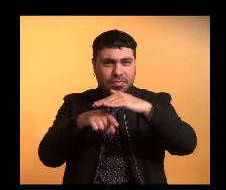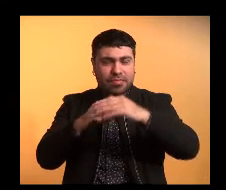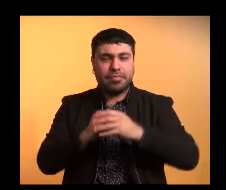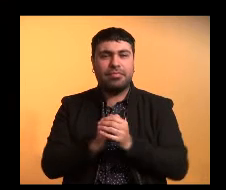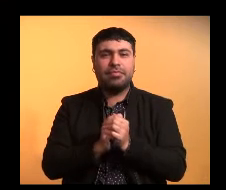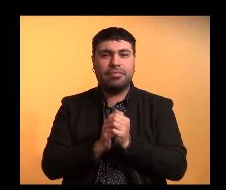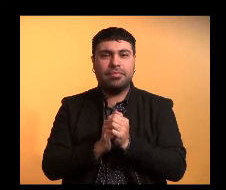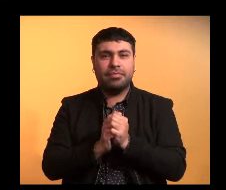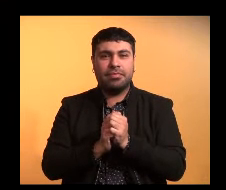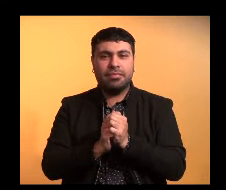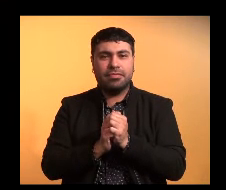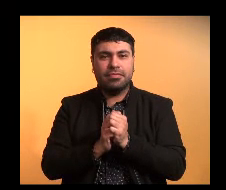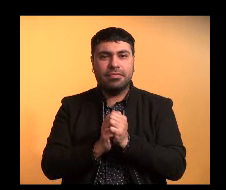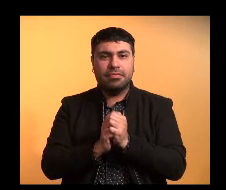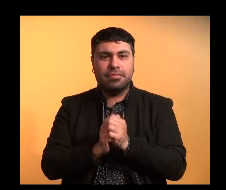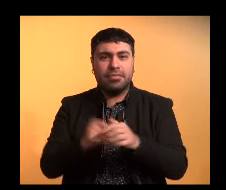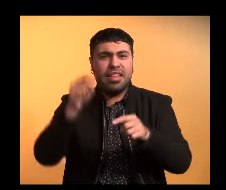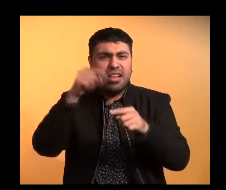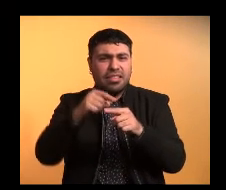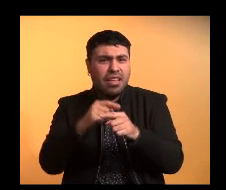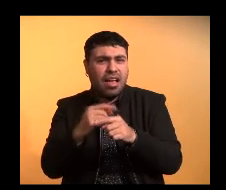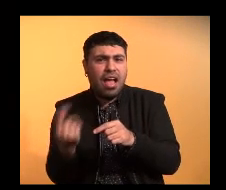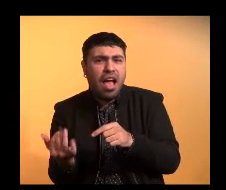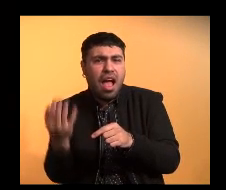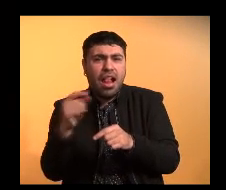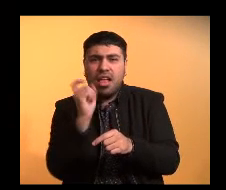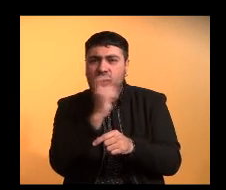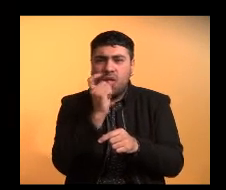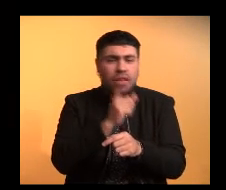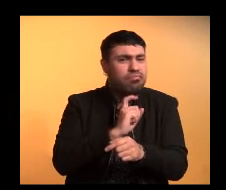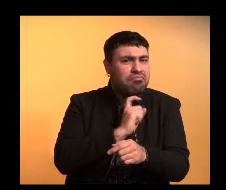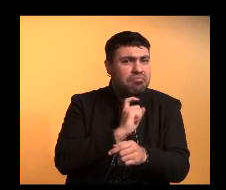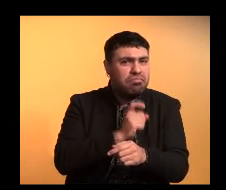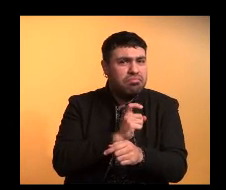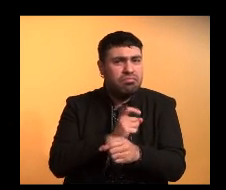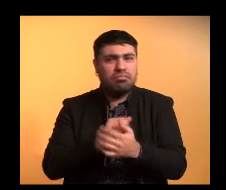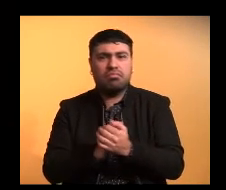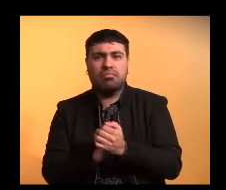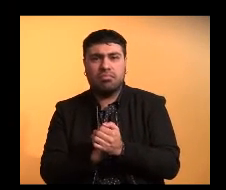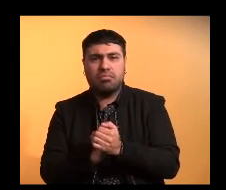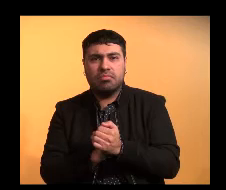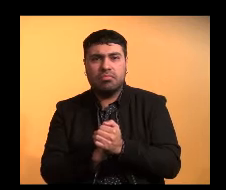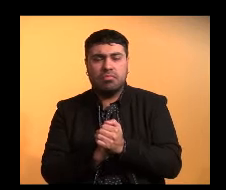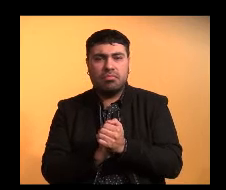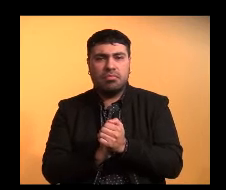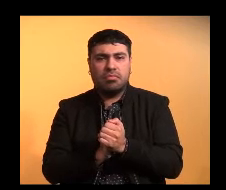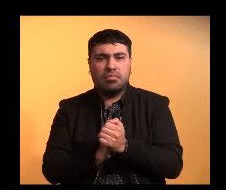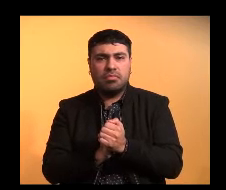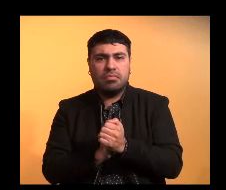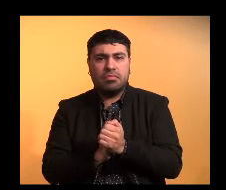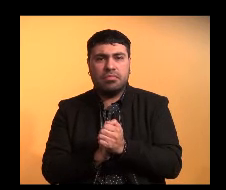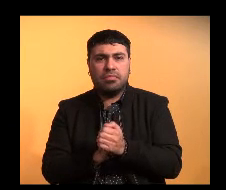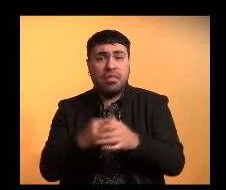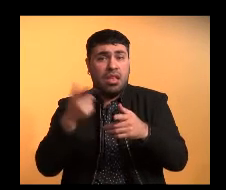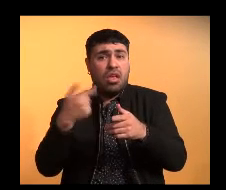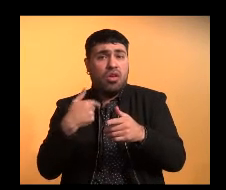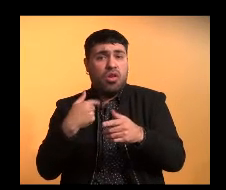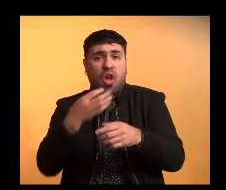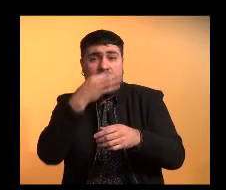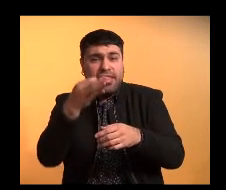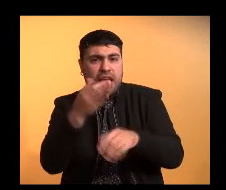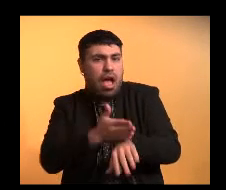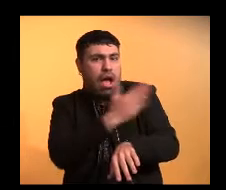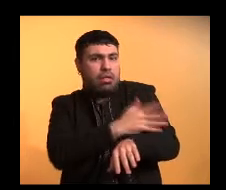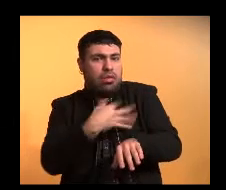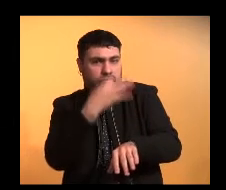y esto es lo que ustedes pueden ver. Se fijan, ahí hay algas pardas, hay algas rojas, y A propósito de lo que les mencionaba antes,